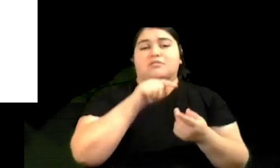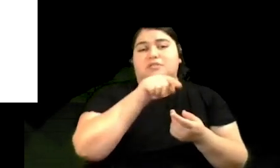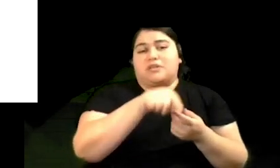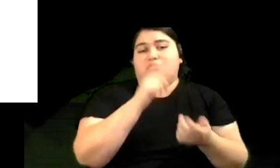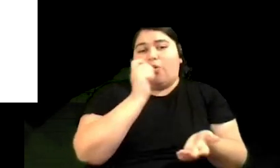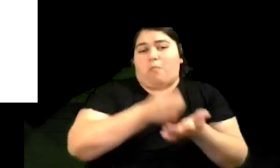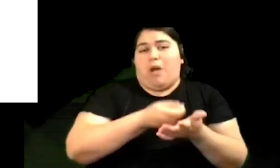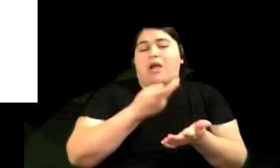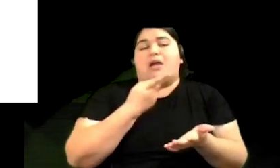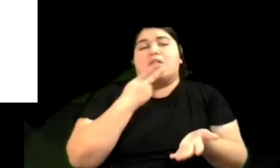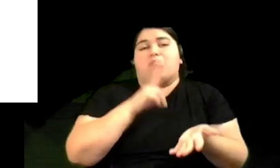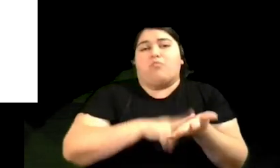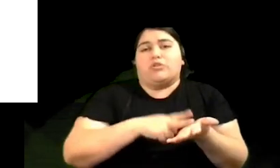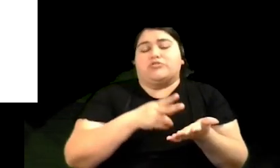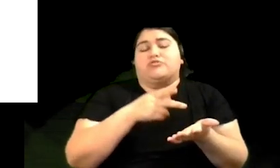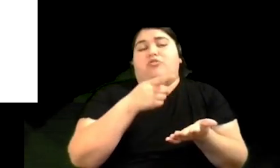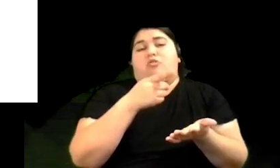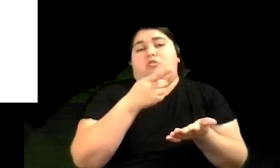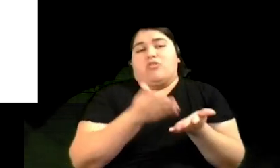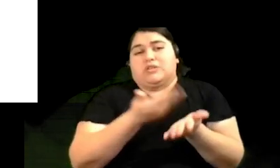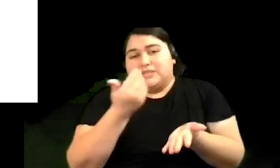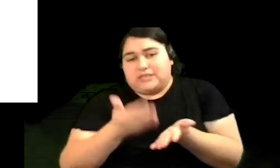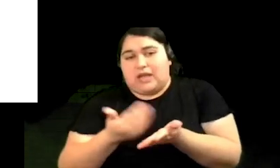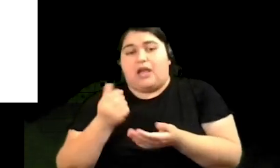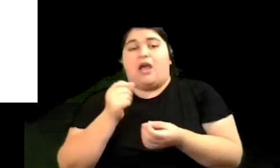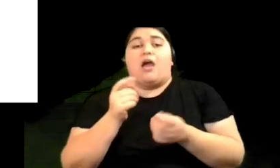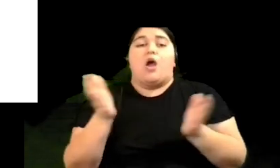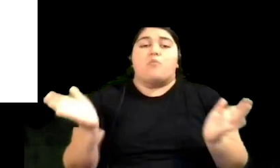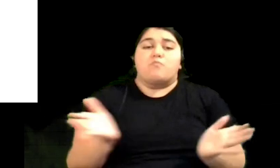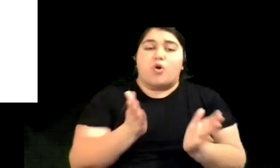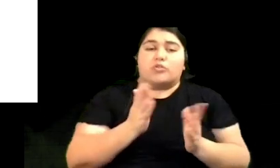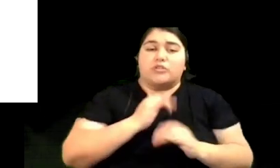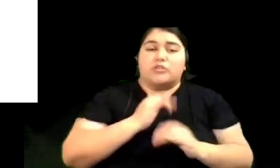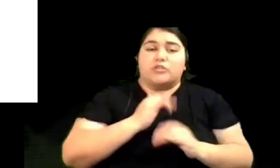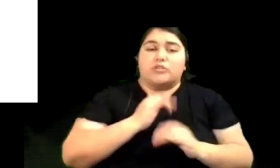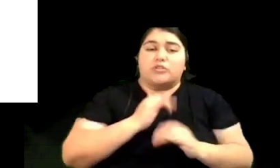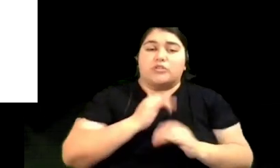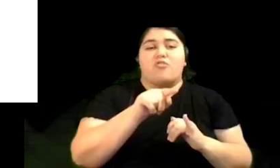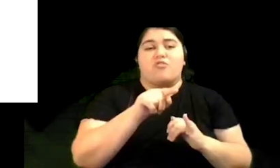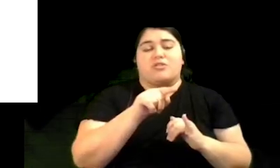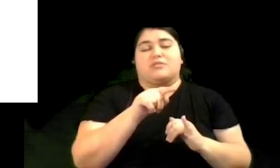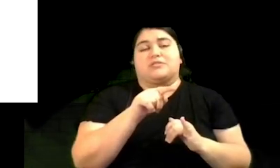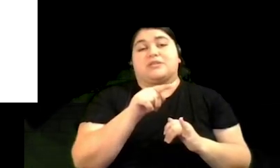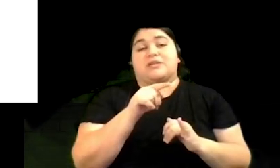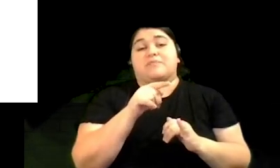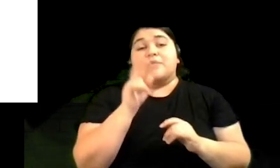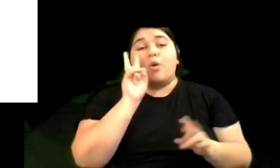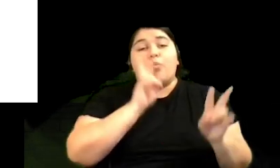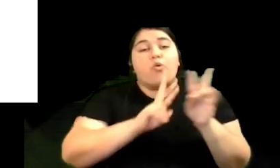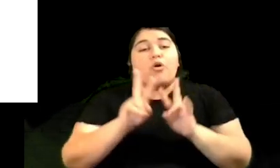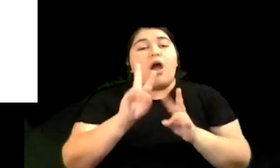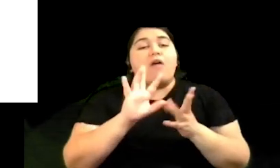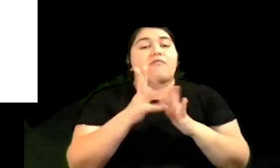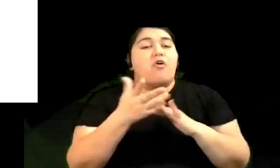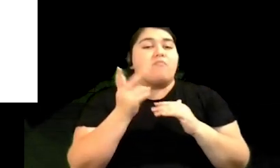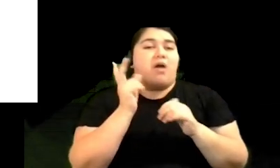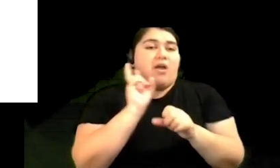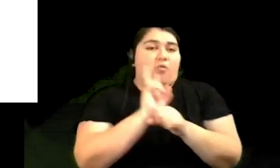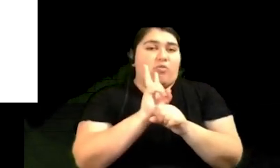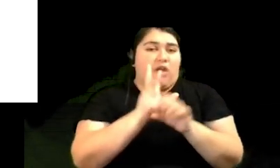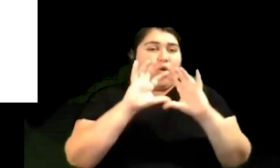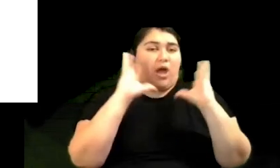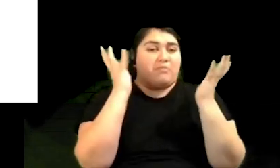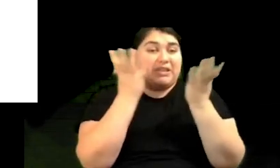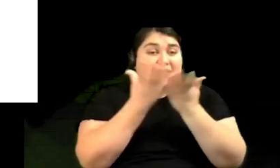impuesto a la renta o pague una parte. Las amortizaciones aceleradas en el impuesto, deducir ciertas previsiones ambientales. Esas